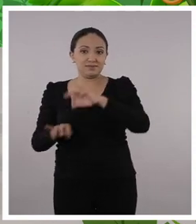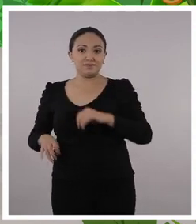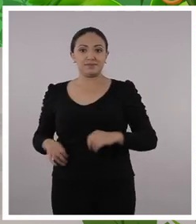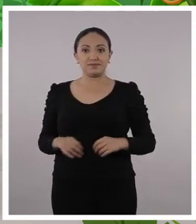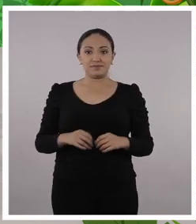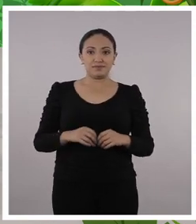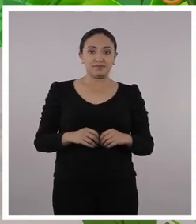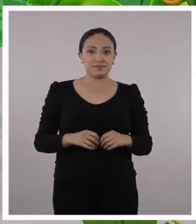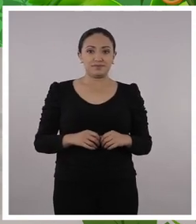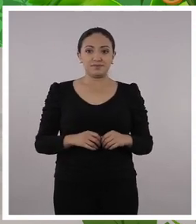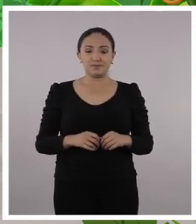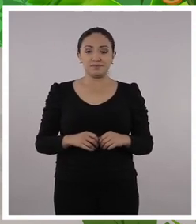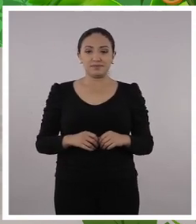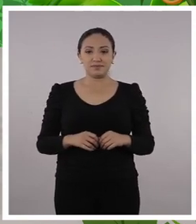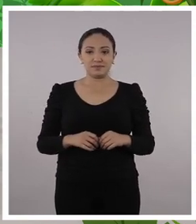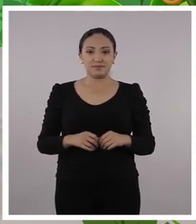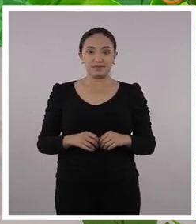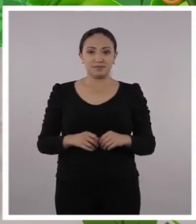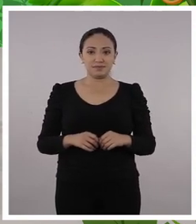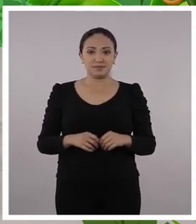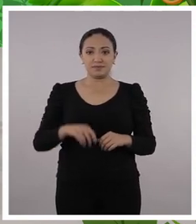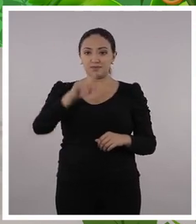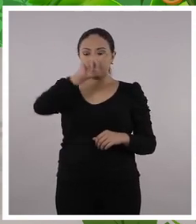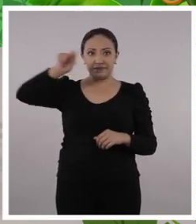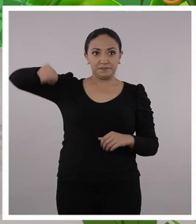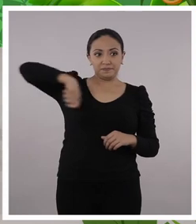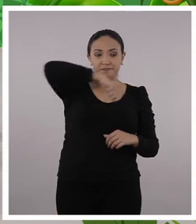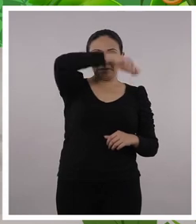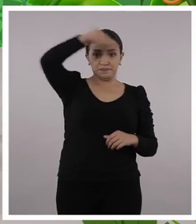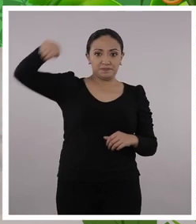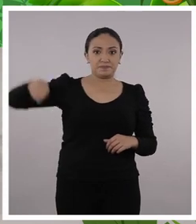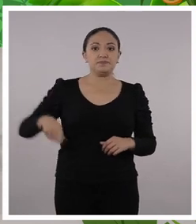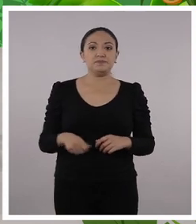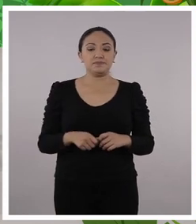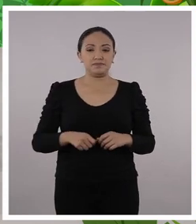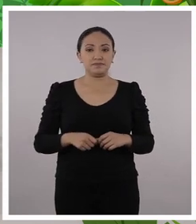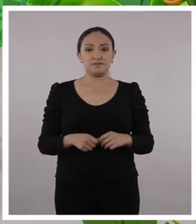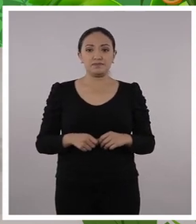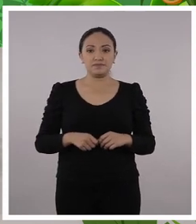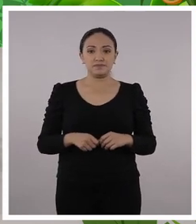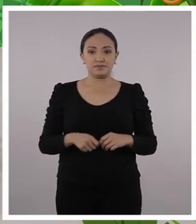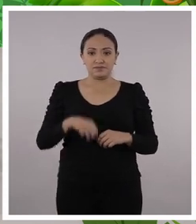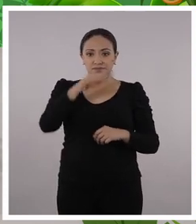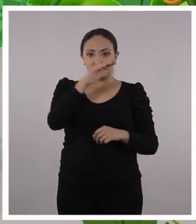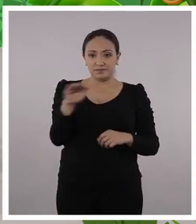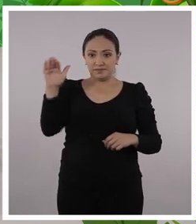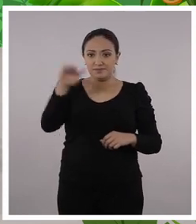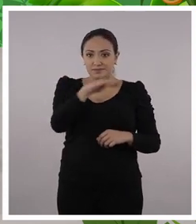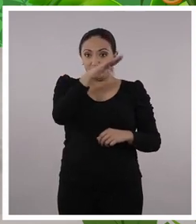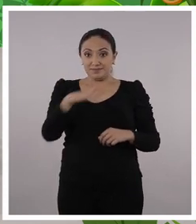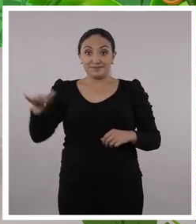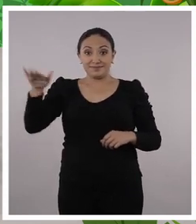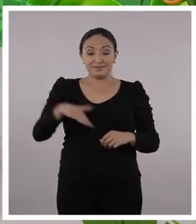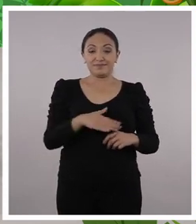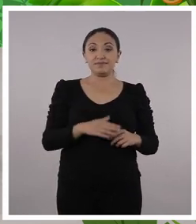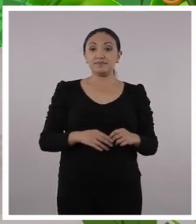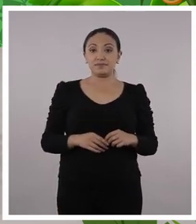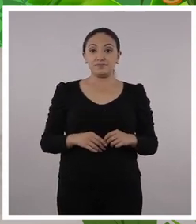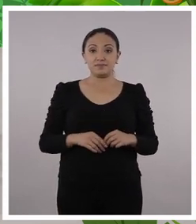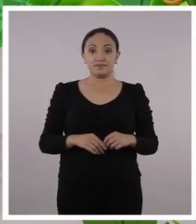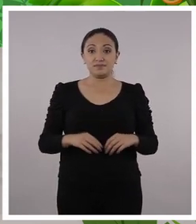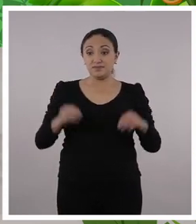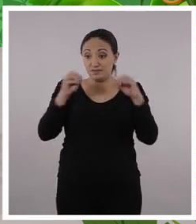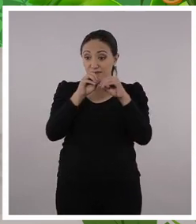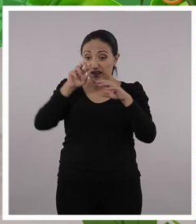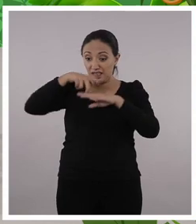Oh, profe Monse. Eso. Vamos a hacer unos diferentes niveles, ¿te parece? ¿Y